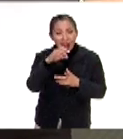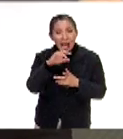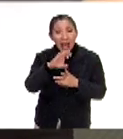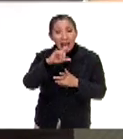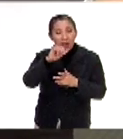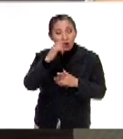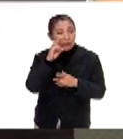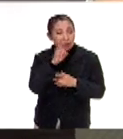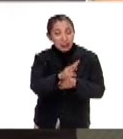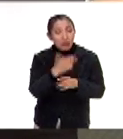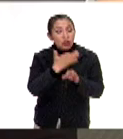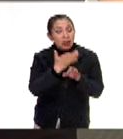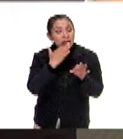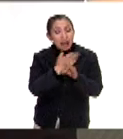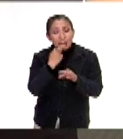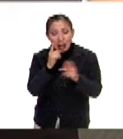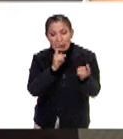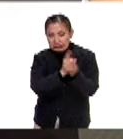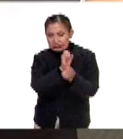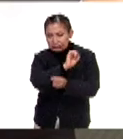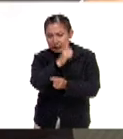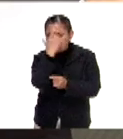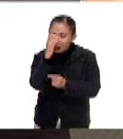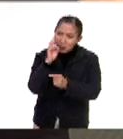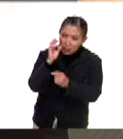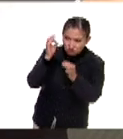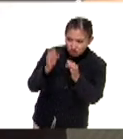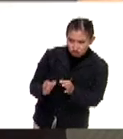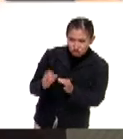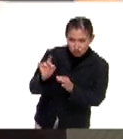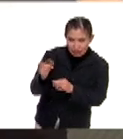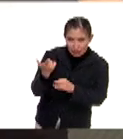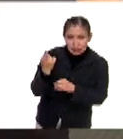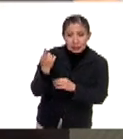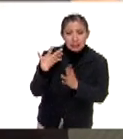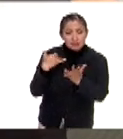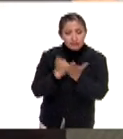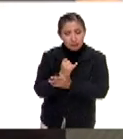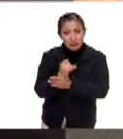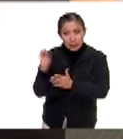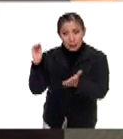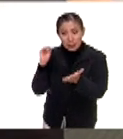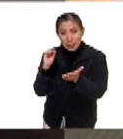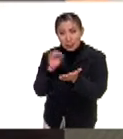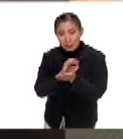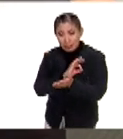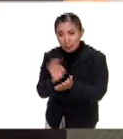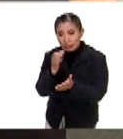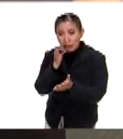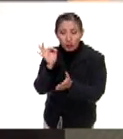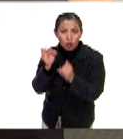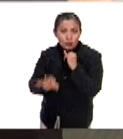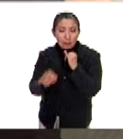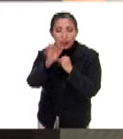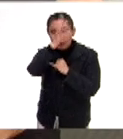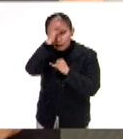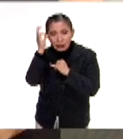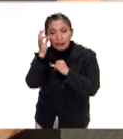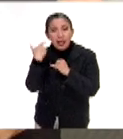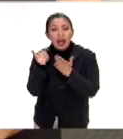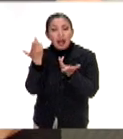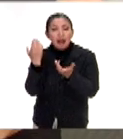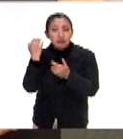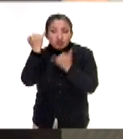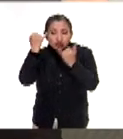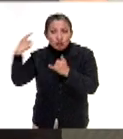y que estamos en el proceso de hablar con los expertos para ver si sí deciden que sí se puede llamar finalmente Frida Kahlo como la